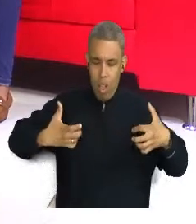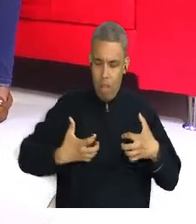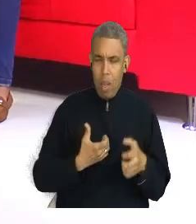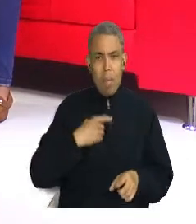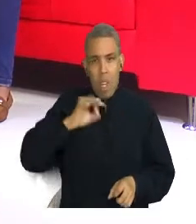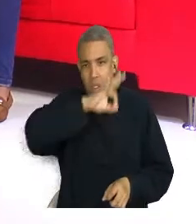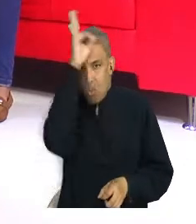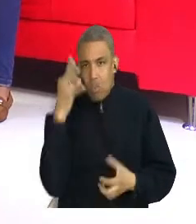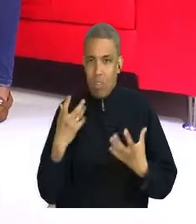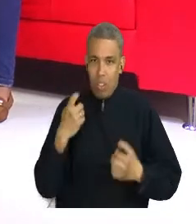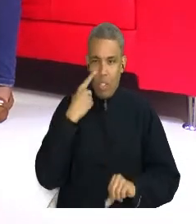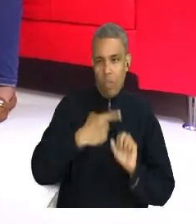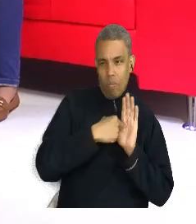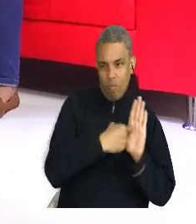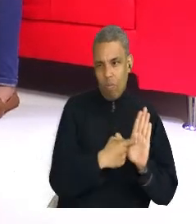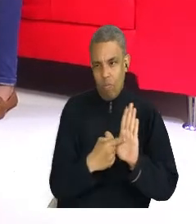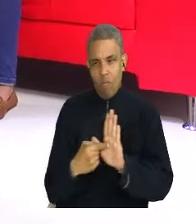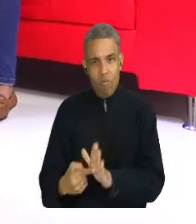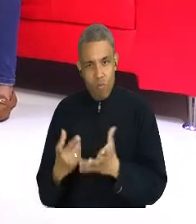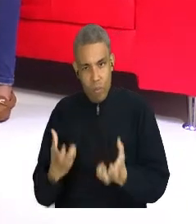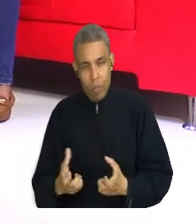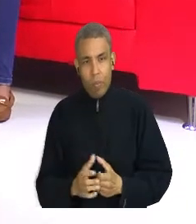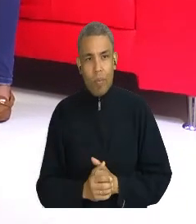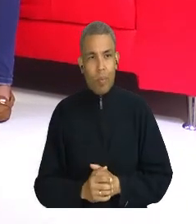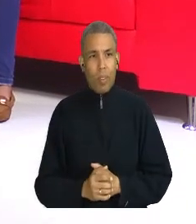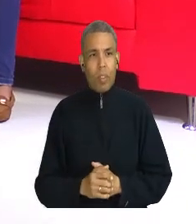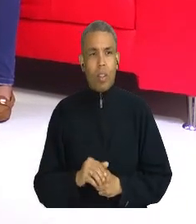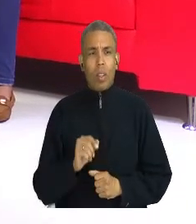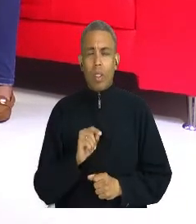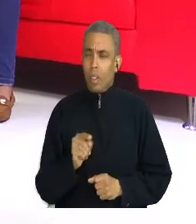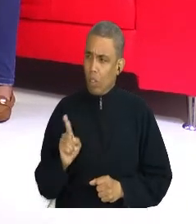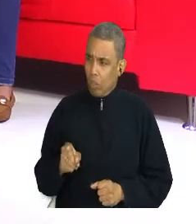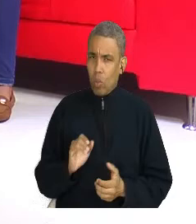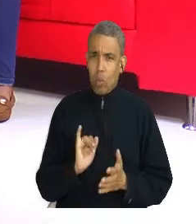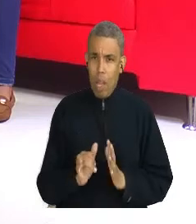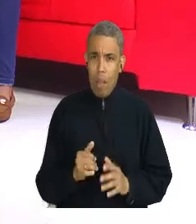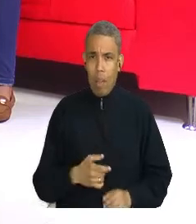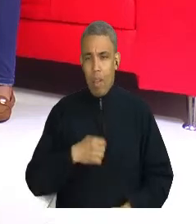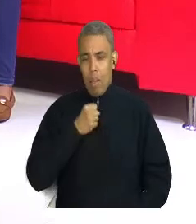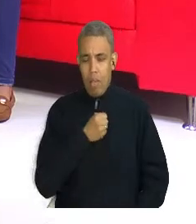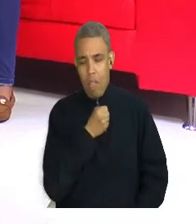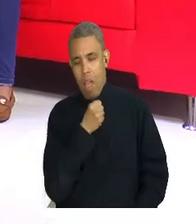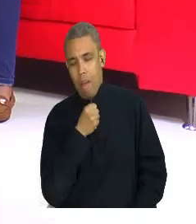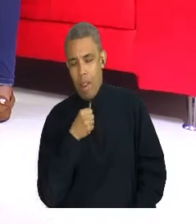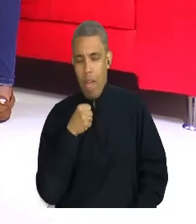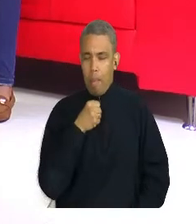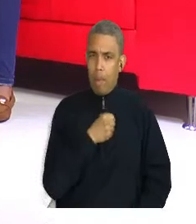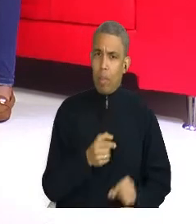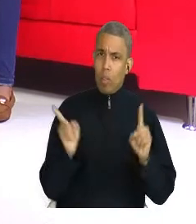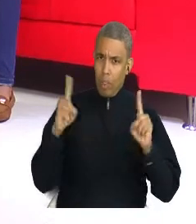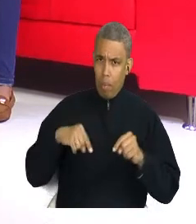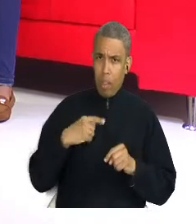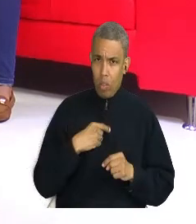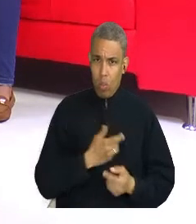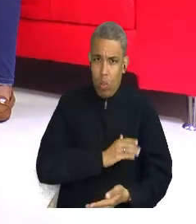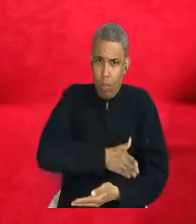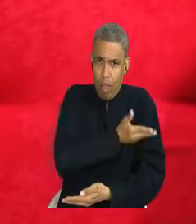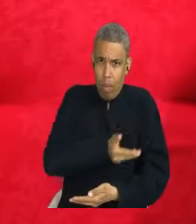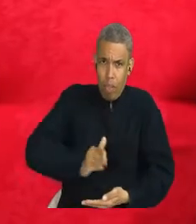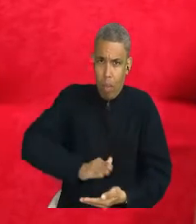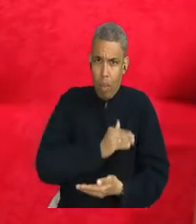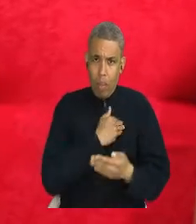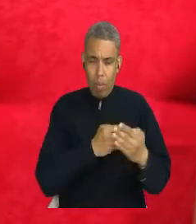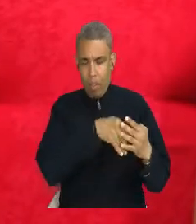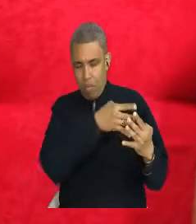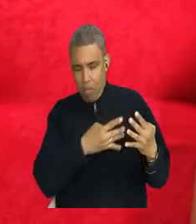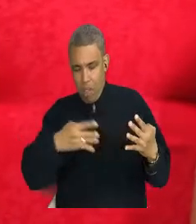¿tú solamente cantas o también compones? Compongo. Tengo una composición que está en trabajo, la estamos